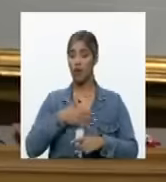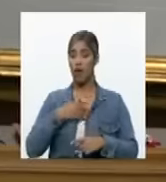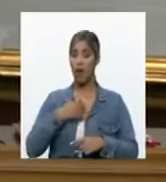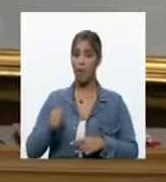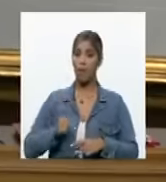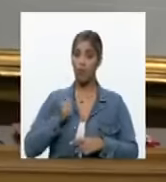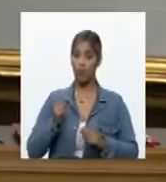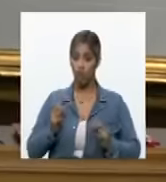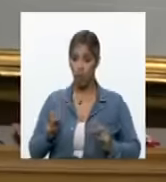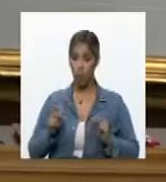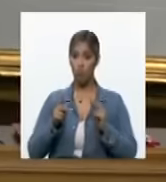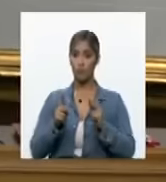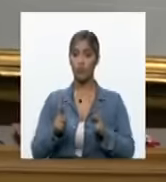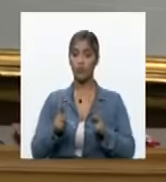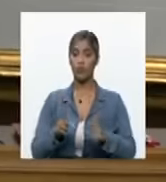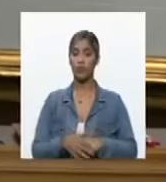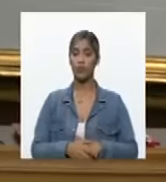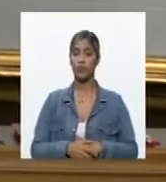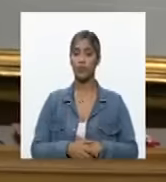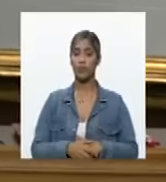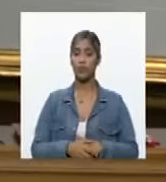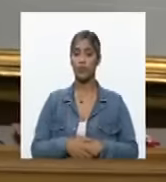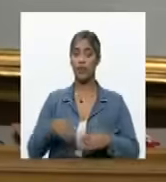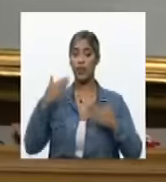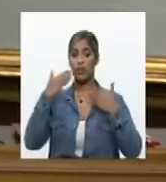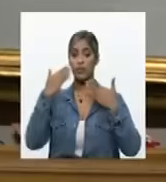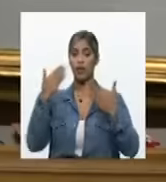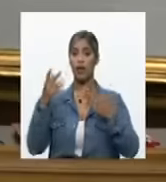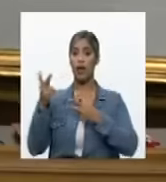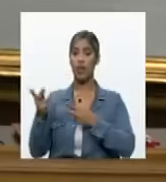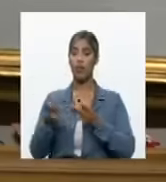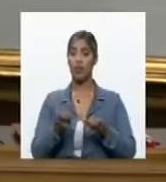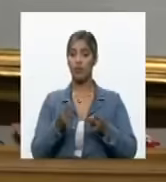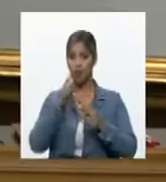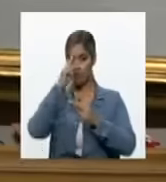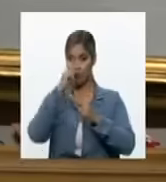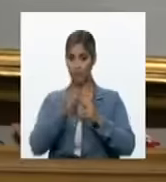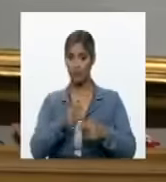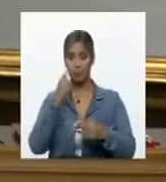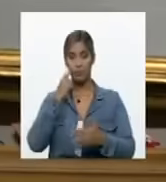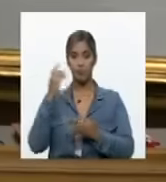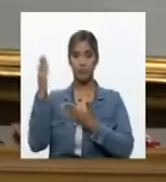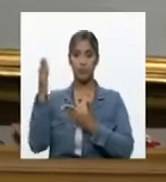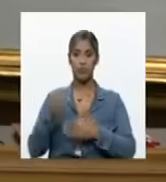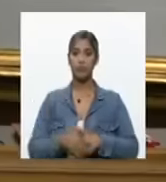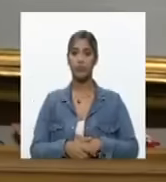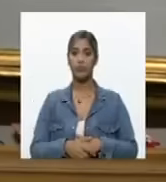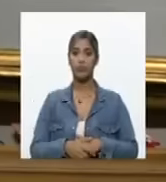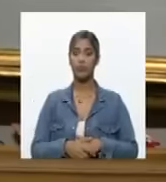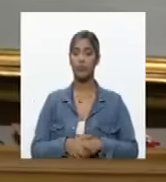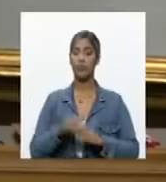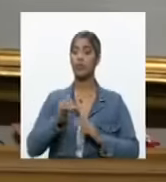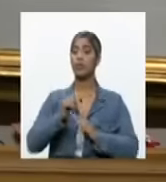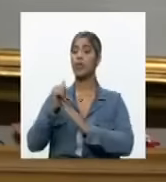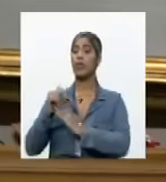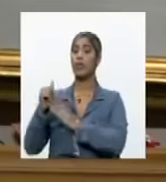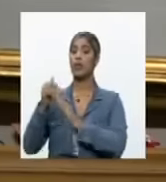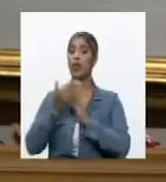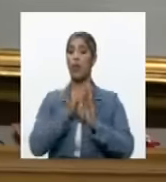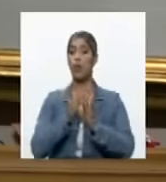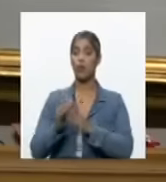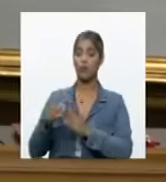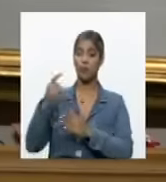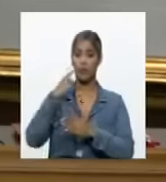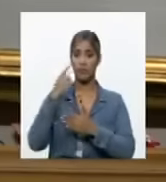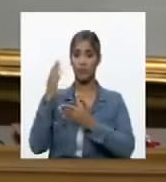la oportunidad de saludar a nuestros invitados de honor presentes el día de hoy aquí, representantes de la Comuna